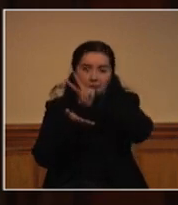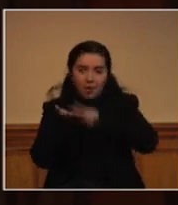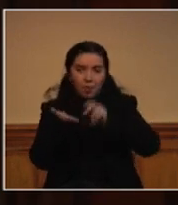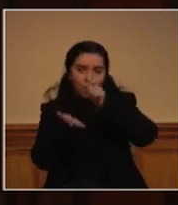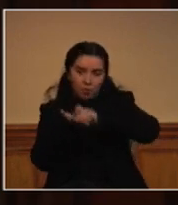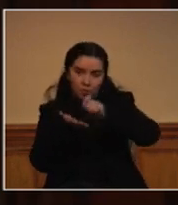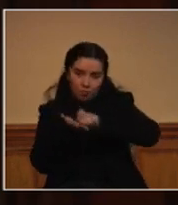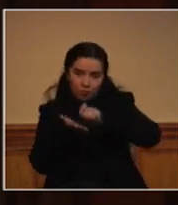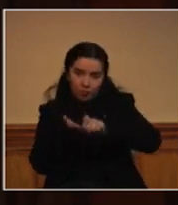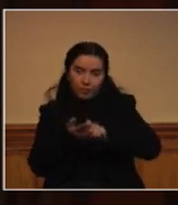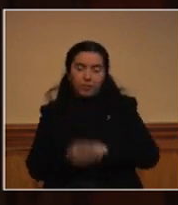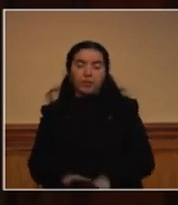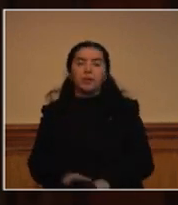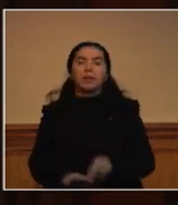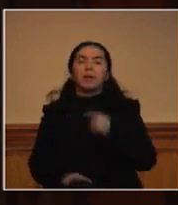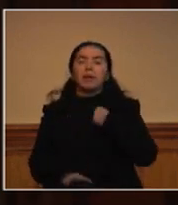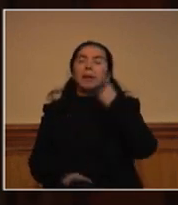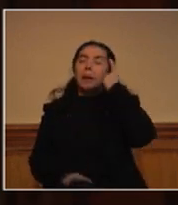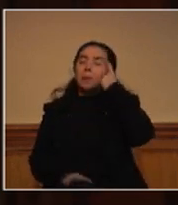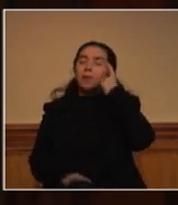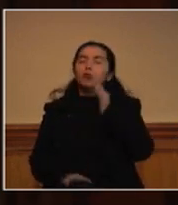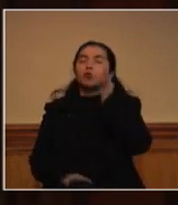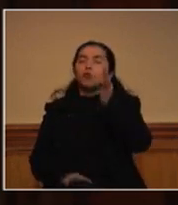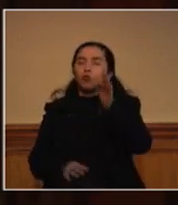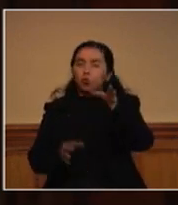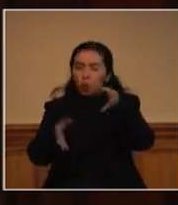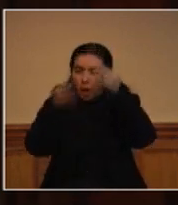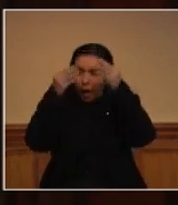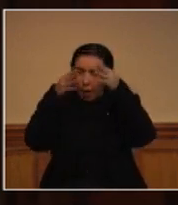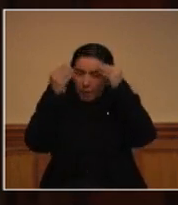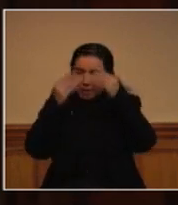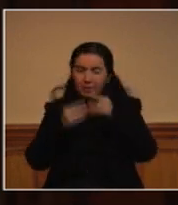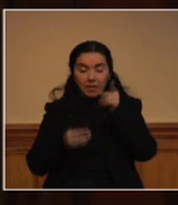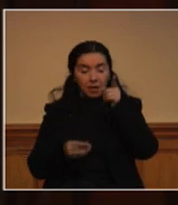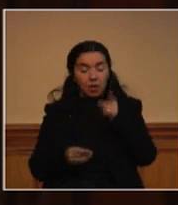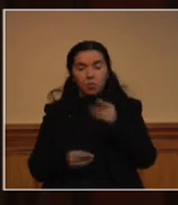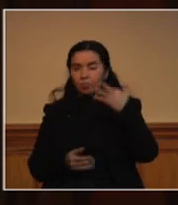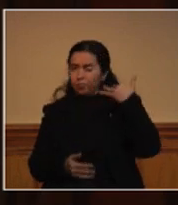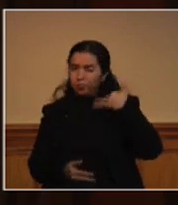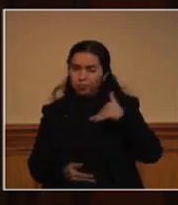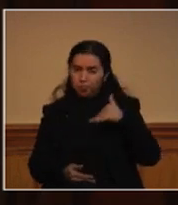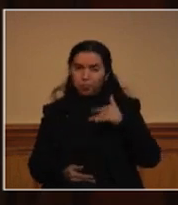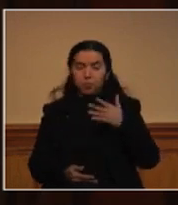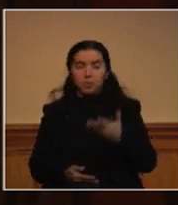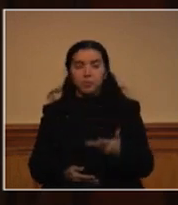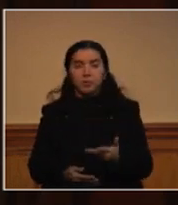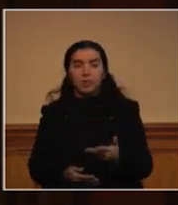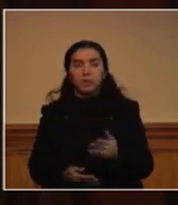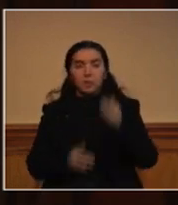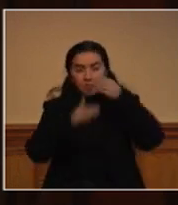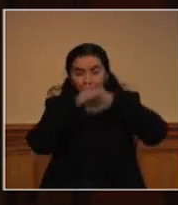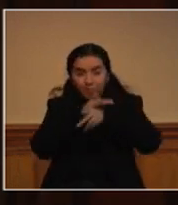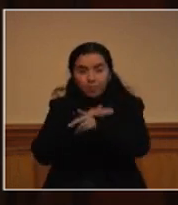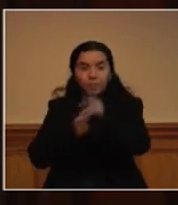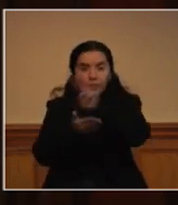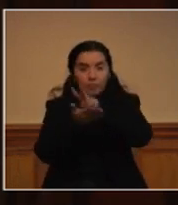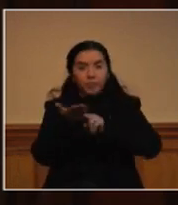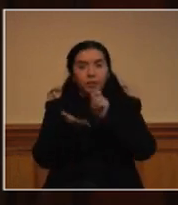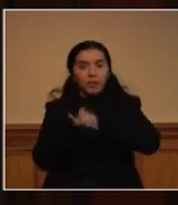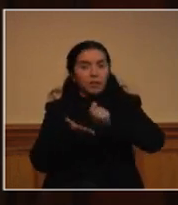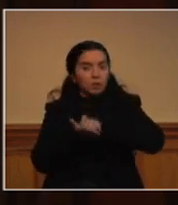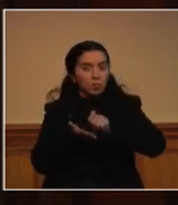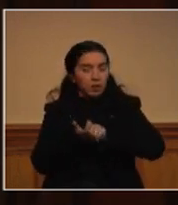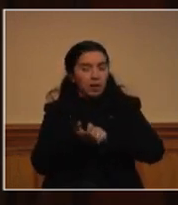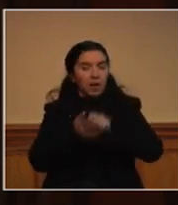las expectativas que se tiene sobre el aprendizaje. Estas van a ser determinantes para poder acceder a la lectoescritura.